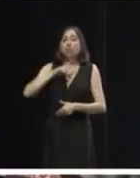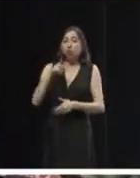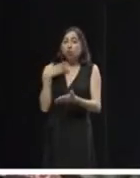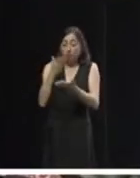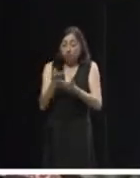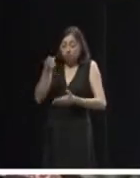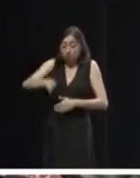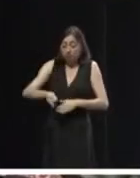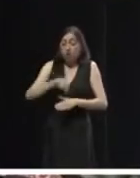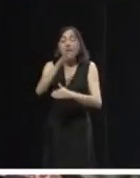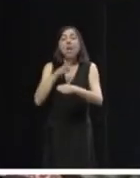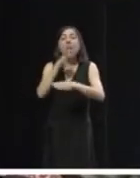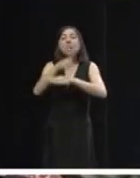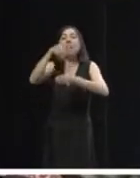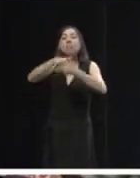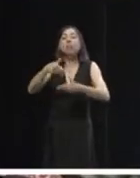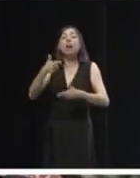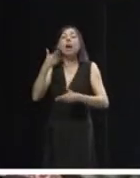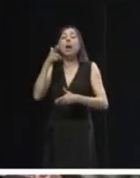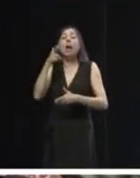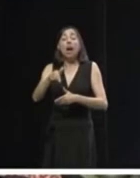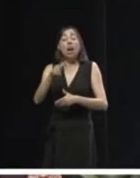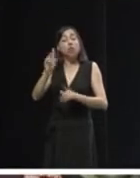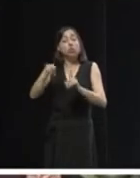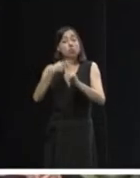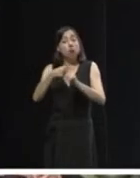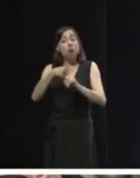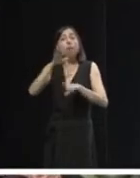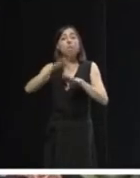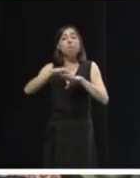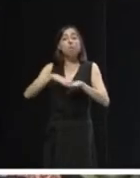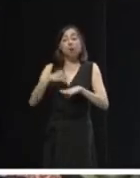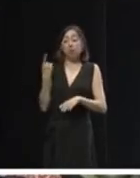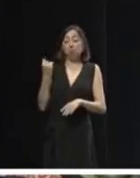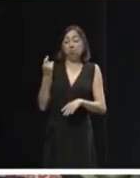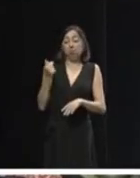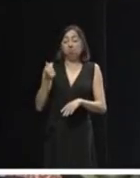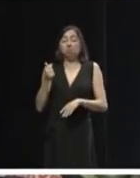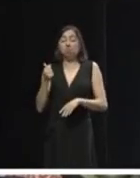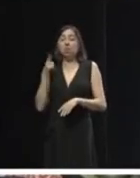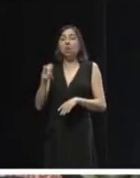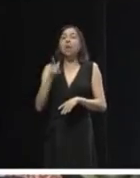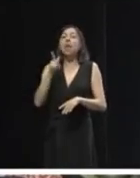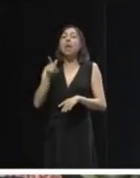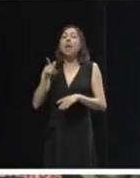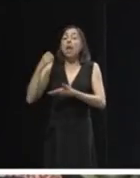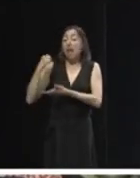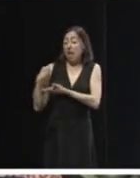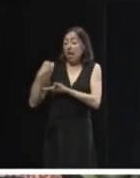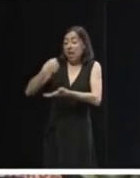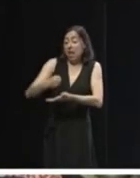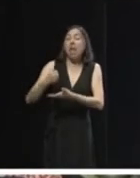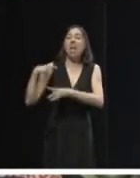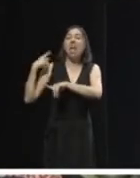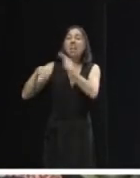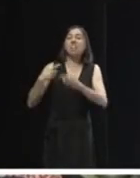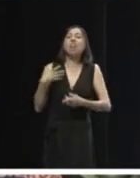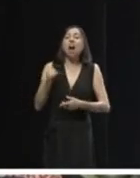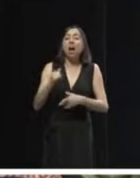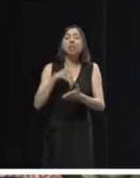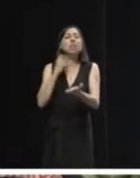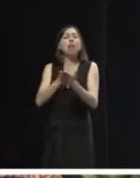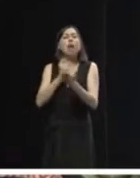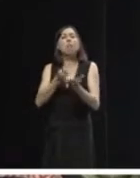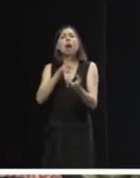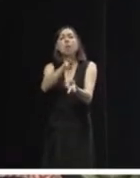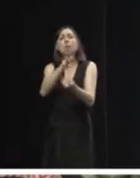los señoritos que tienen herencias paguen impuestos y que con sus impuestos nosotros